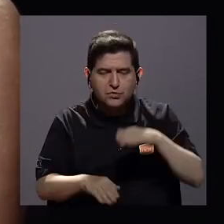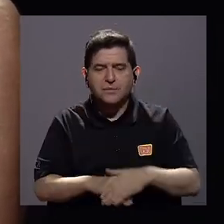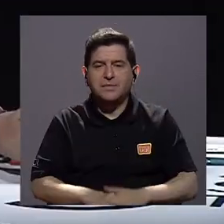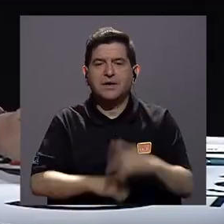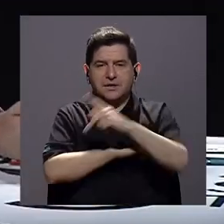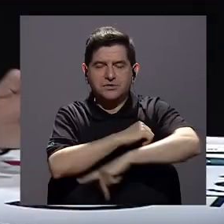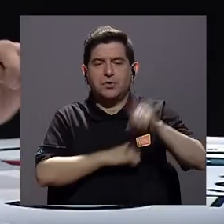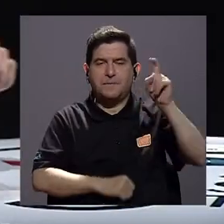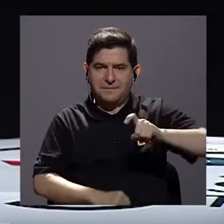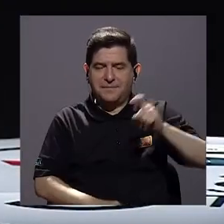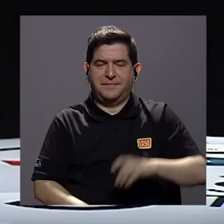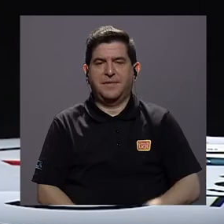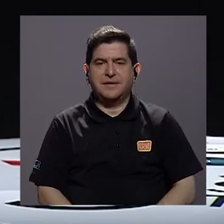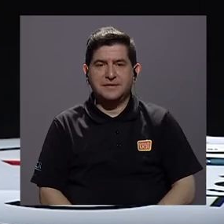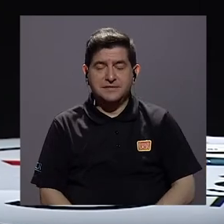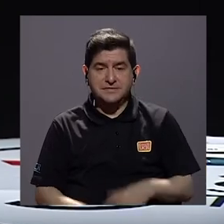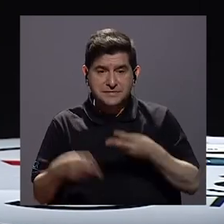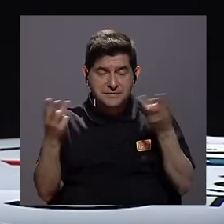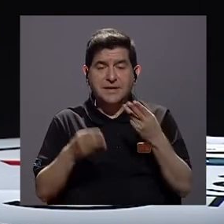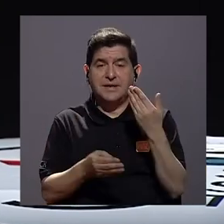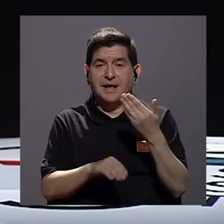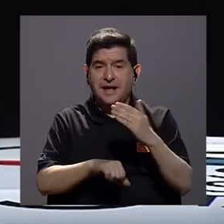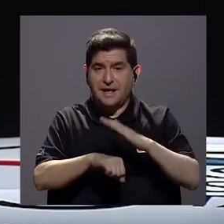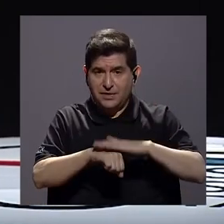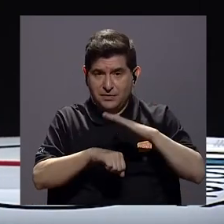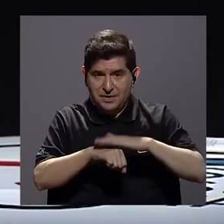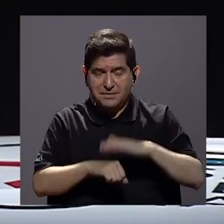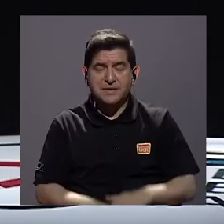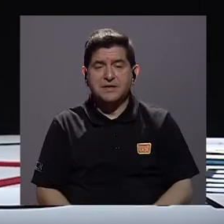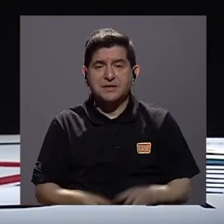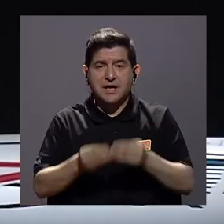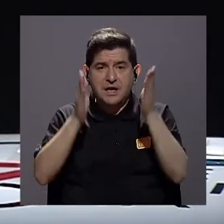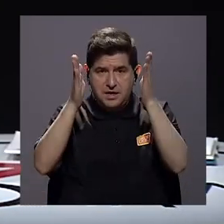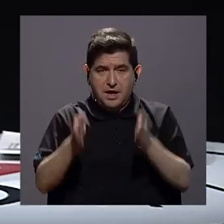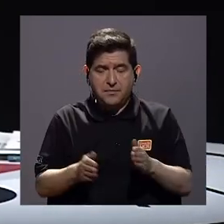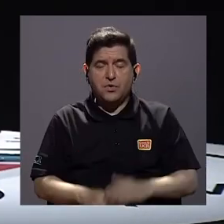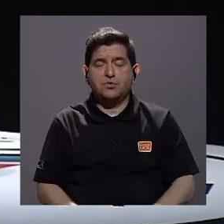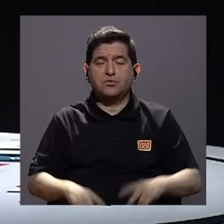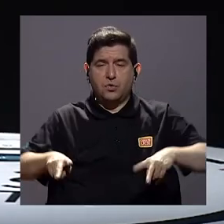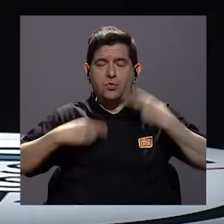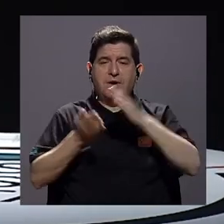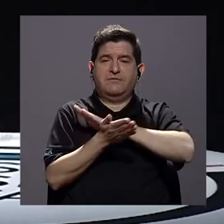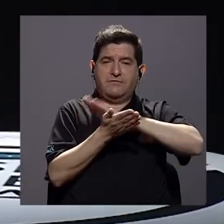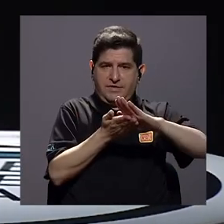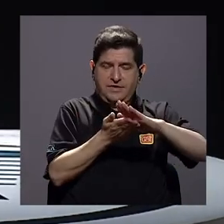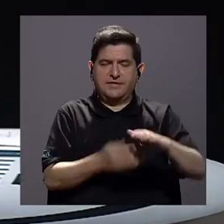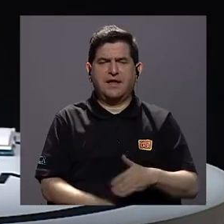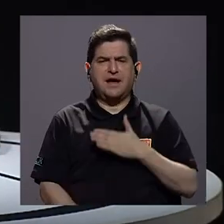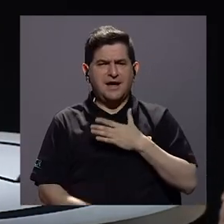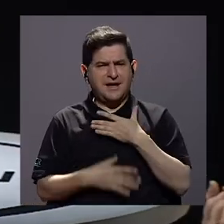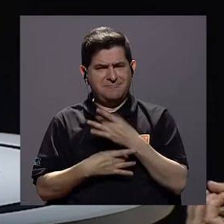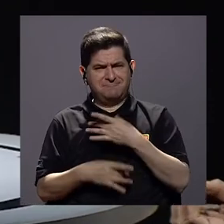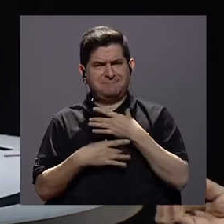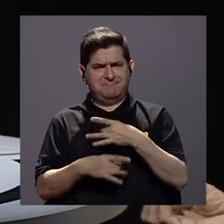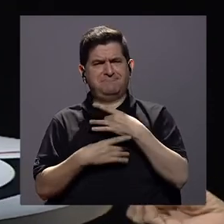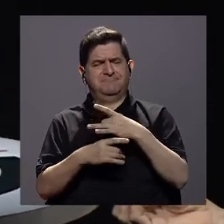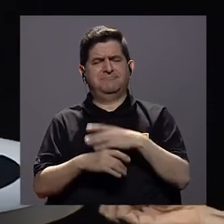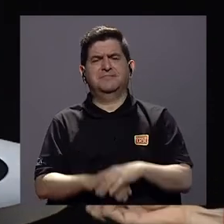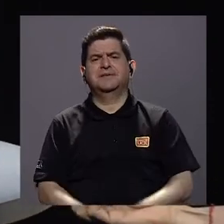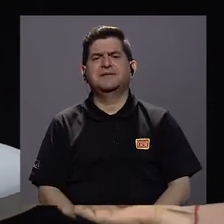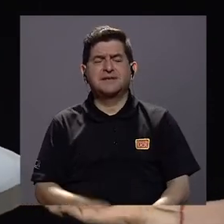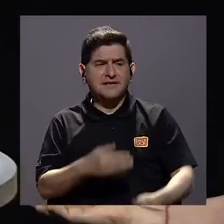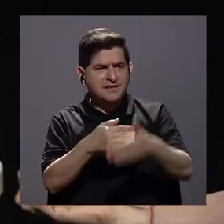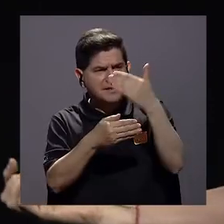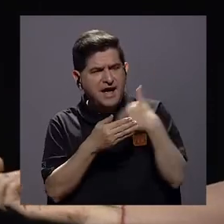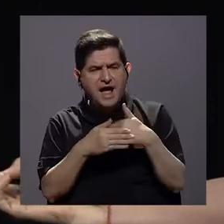dar, ¿verdad? Un mercado que le permita al productor vivir decentemente y dignamente. Doña Vivian, a mí me llamó mucho la atención porque ahora, antitos